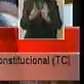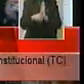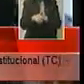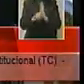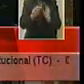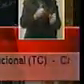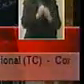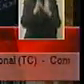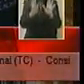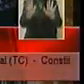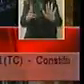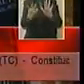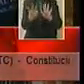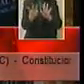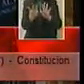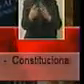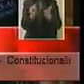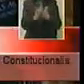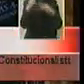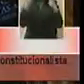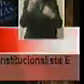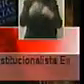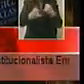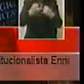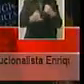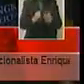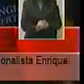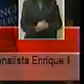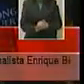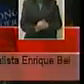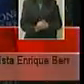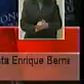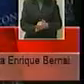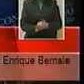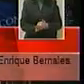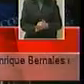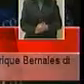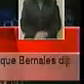18, que fue la ceremonia final.